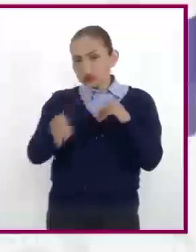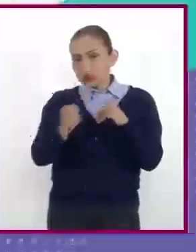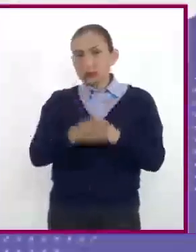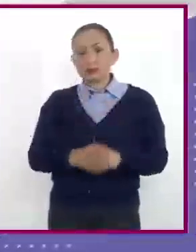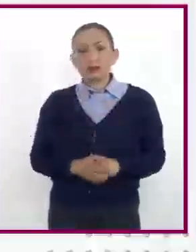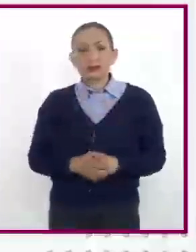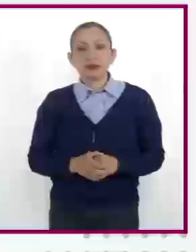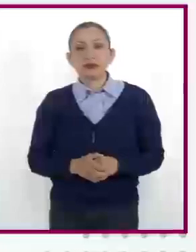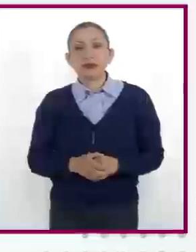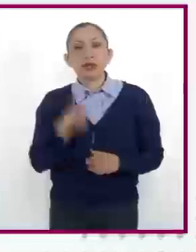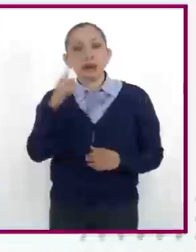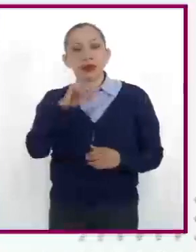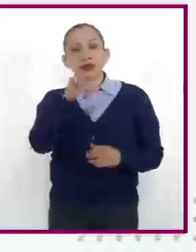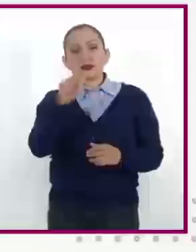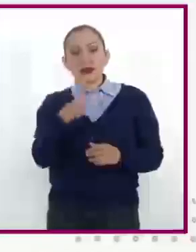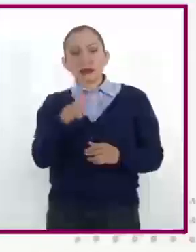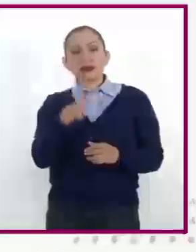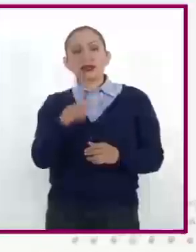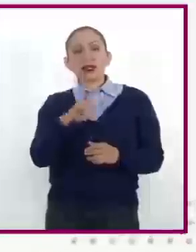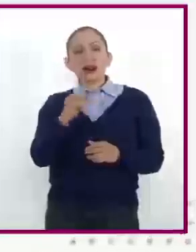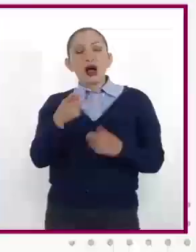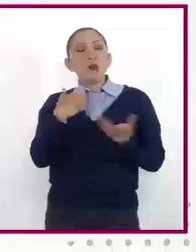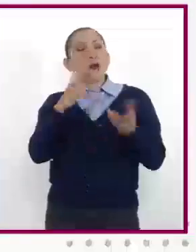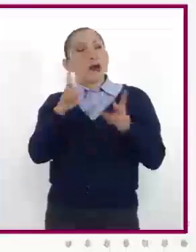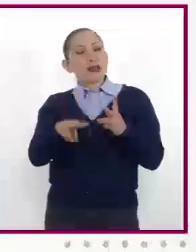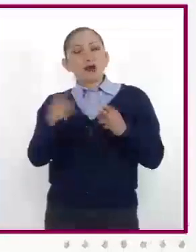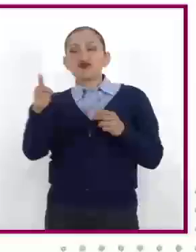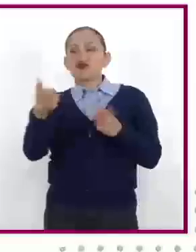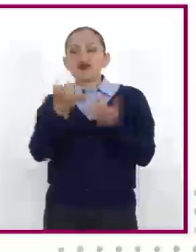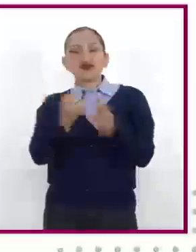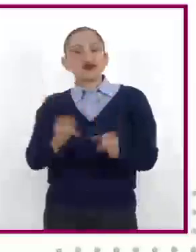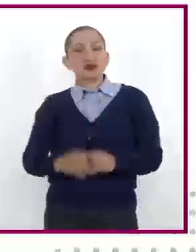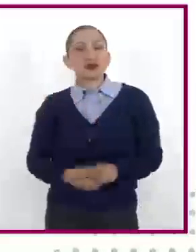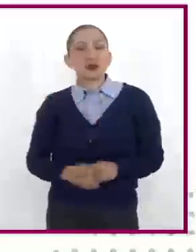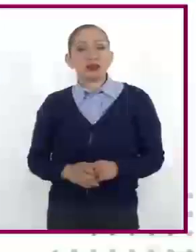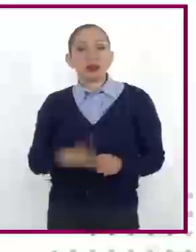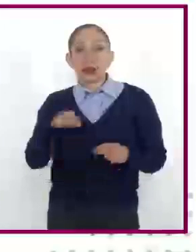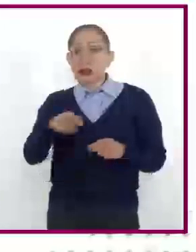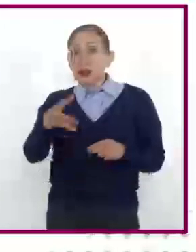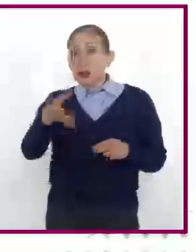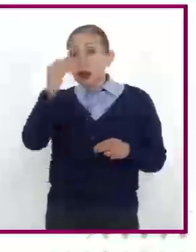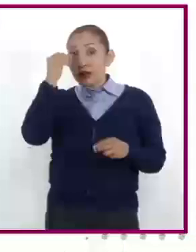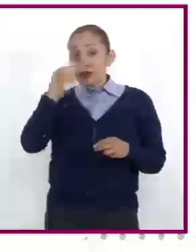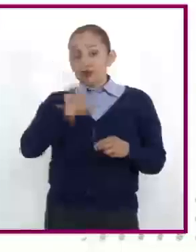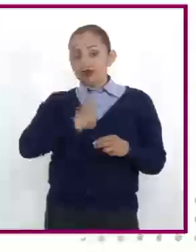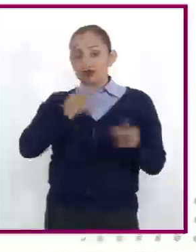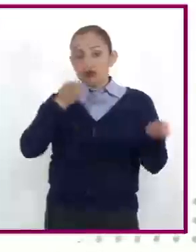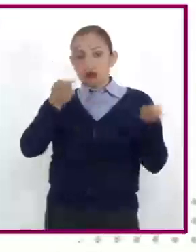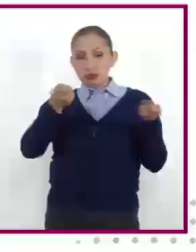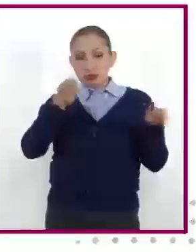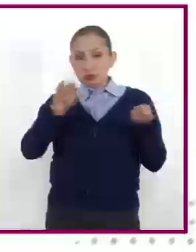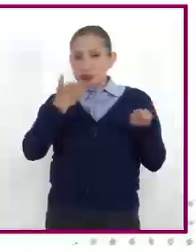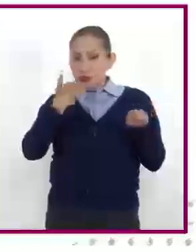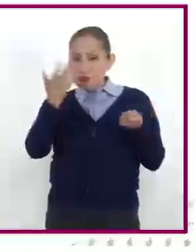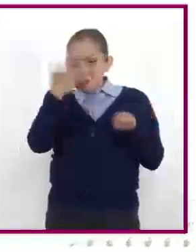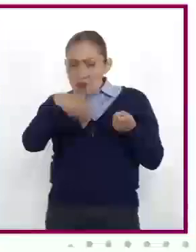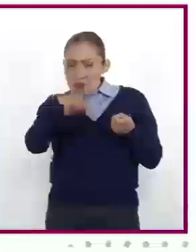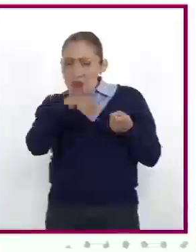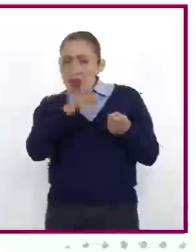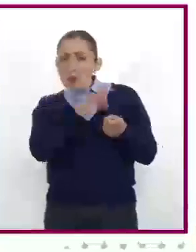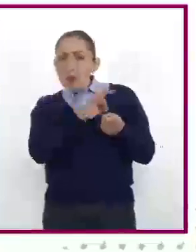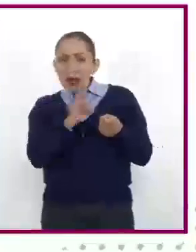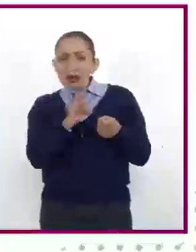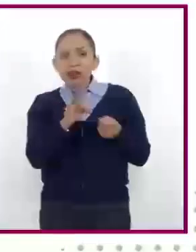usted, para después pasar a una real autonomía. Y un aprendizaje autorregulado y estratégico, con